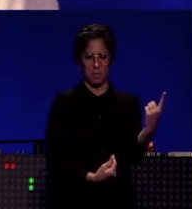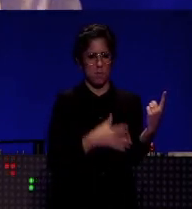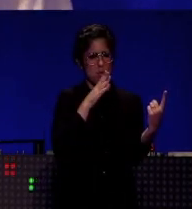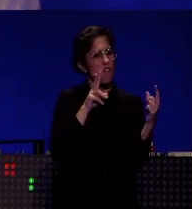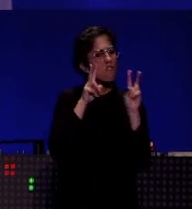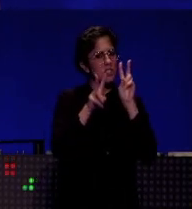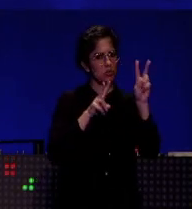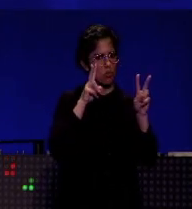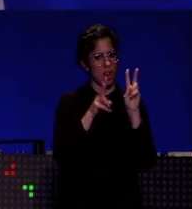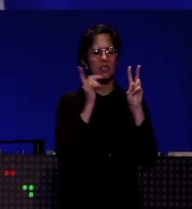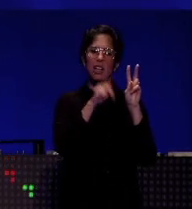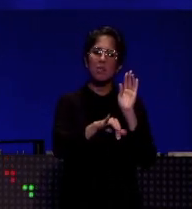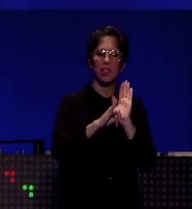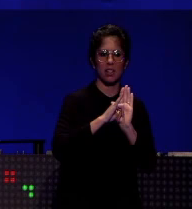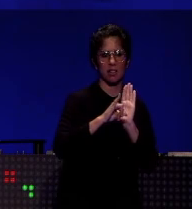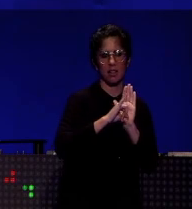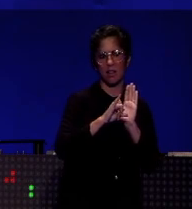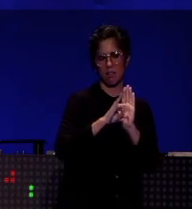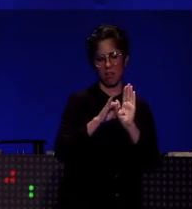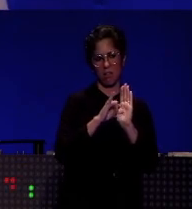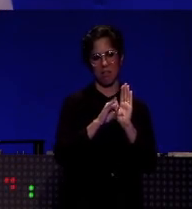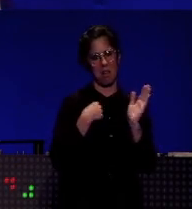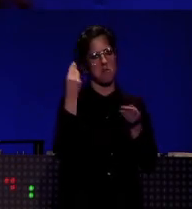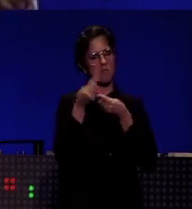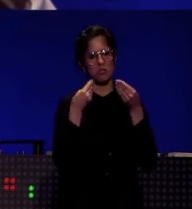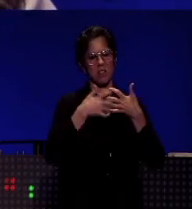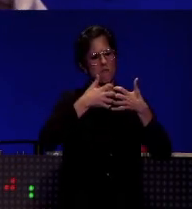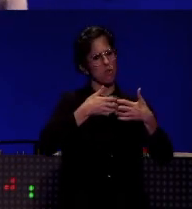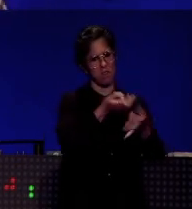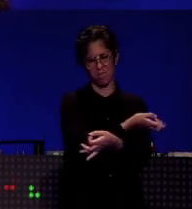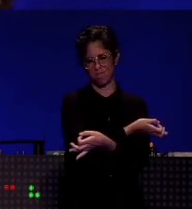cercana y yo creo que es muy efectiva